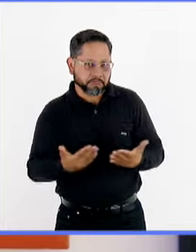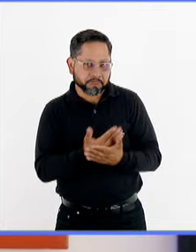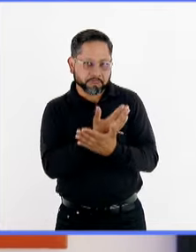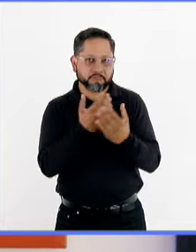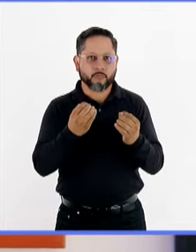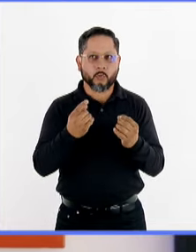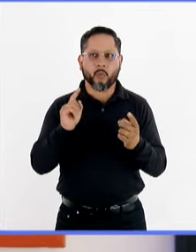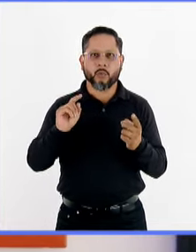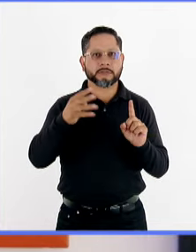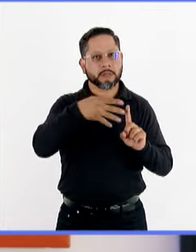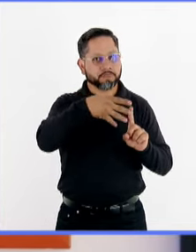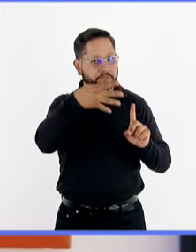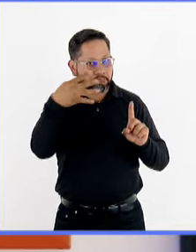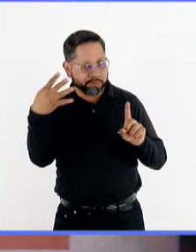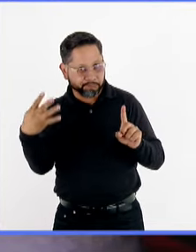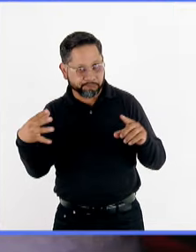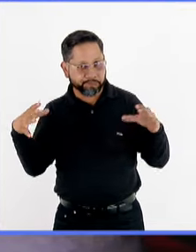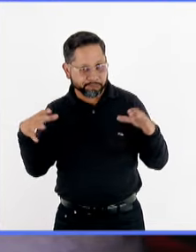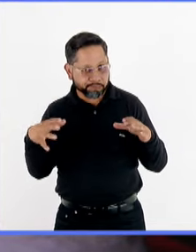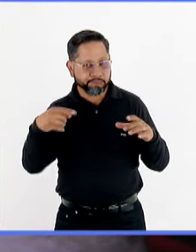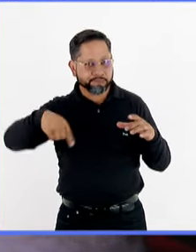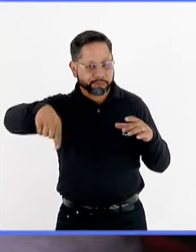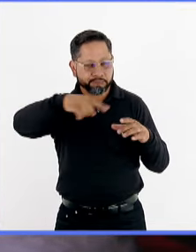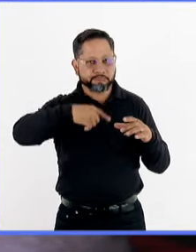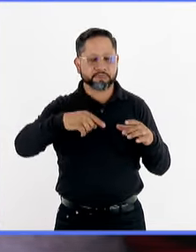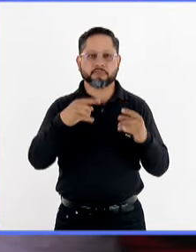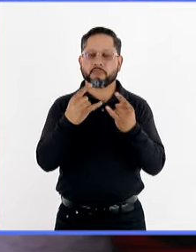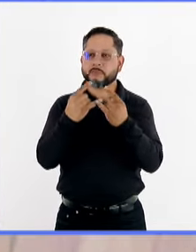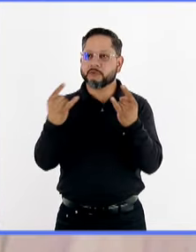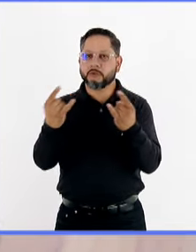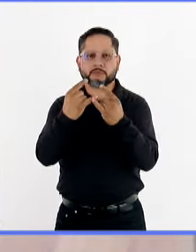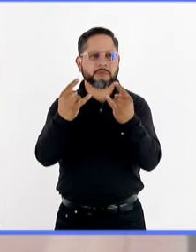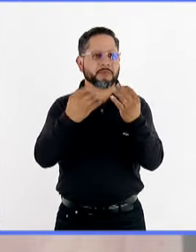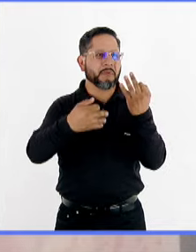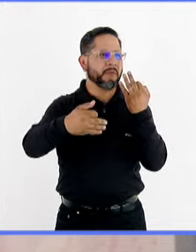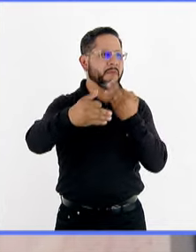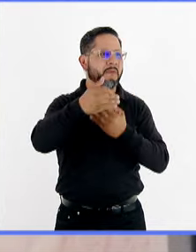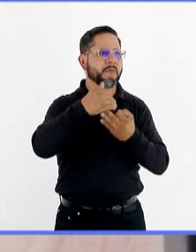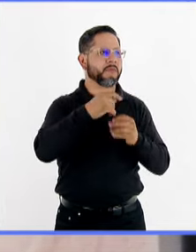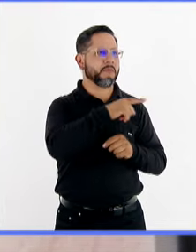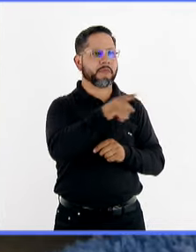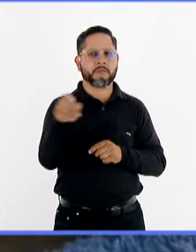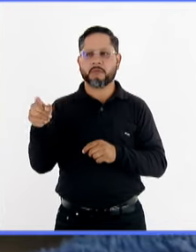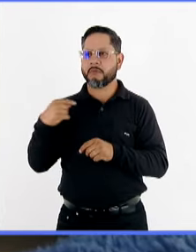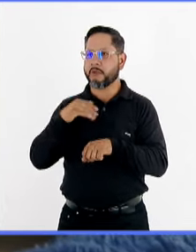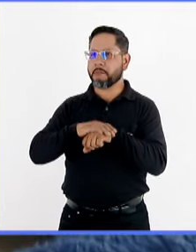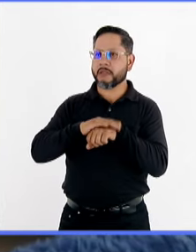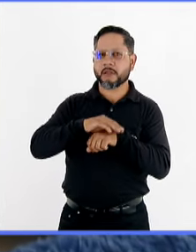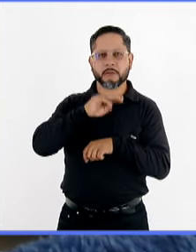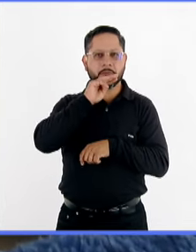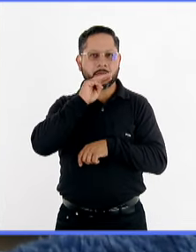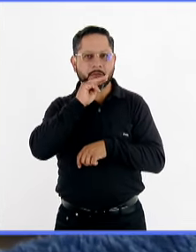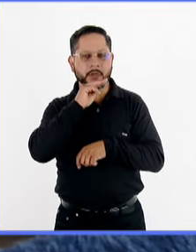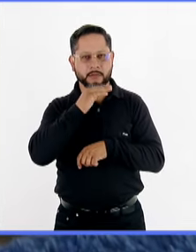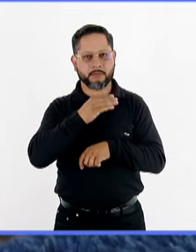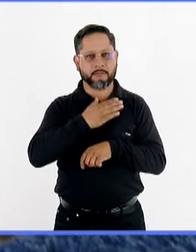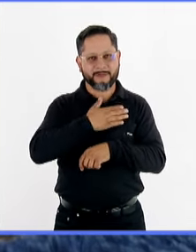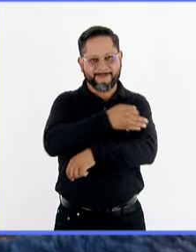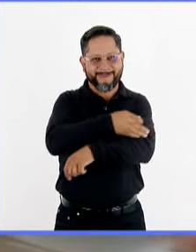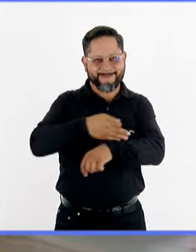la diversidad LGBT, pero también las experiencias de las mujeres a mi alrededor, mis amigas, mi mamá, mujeres de mi